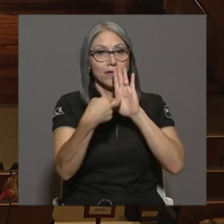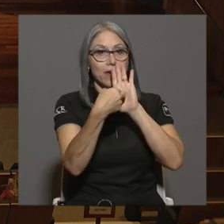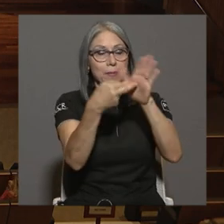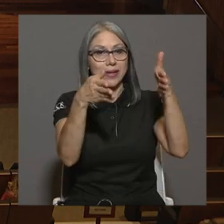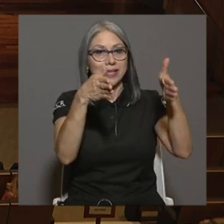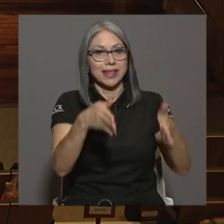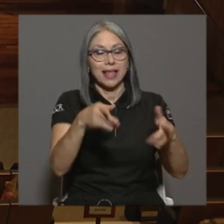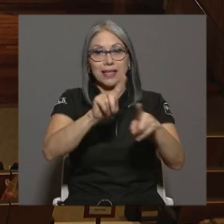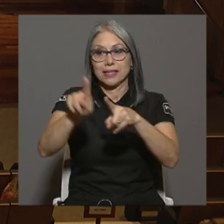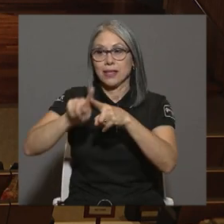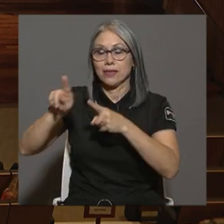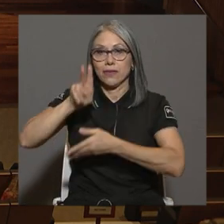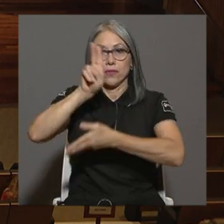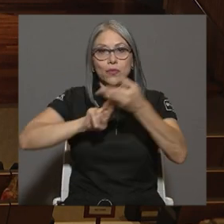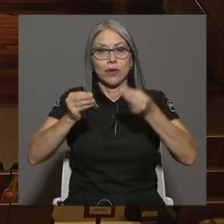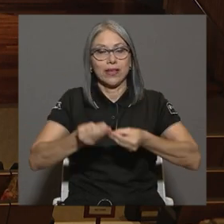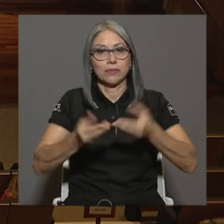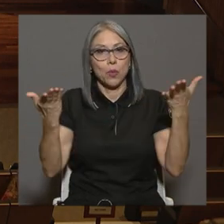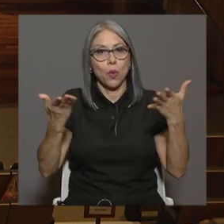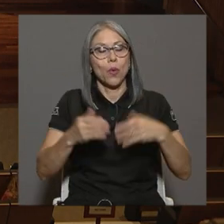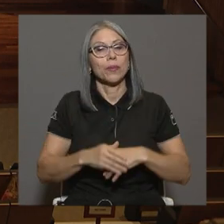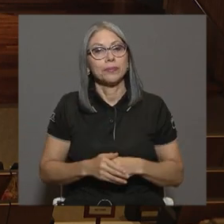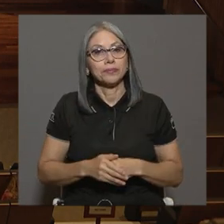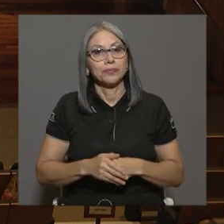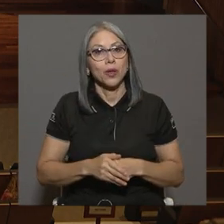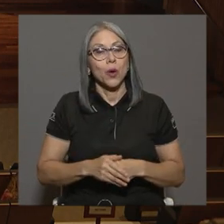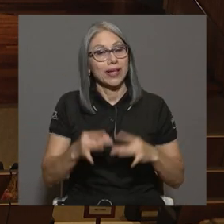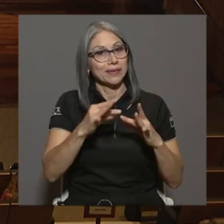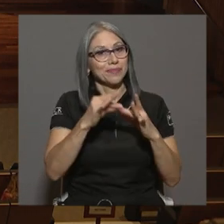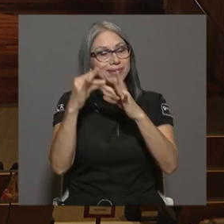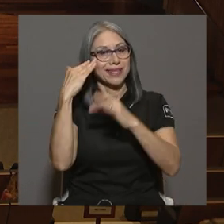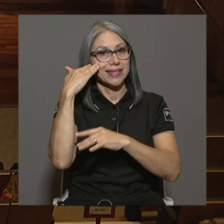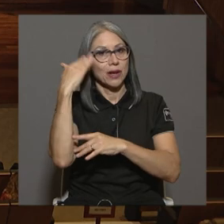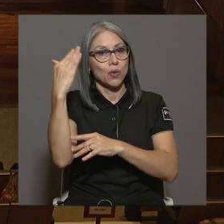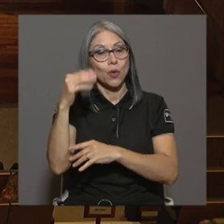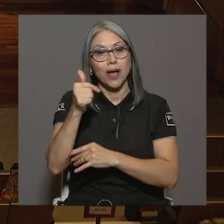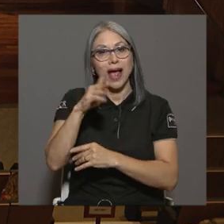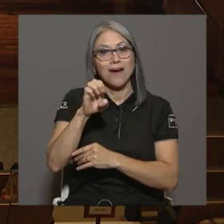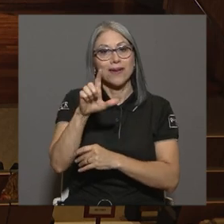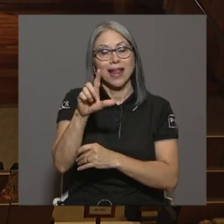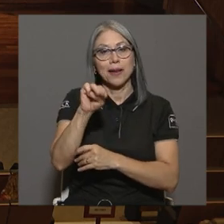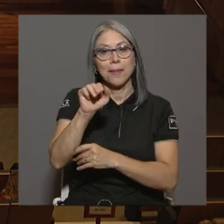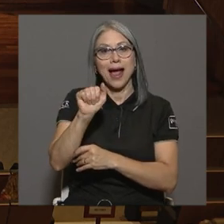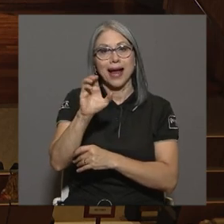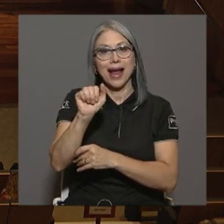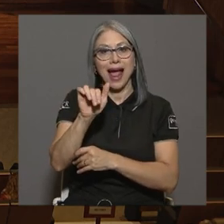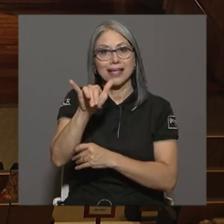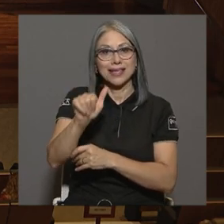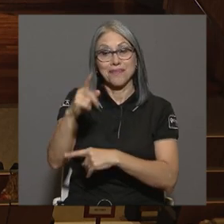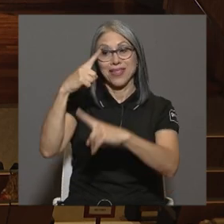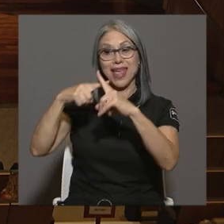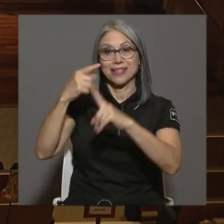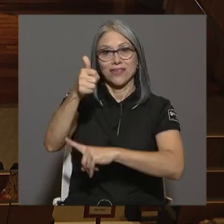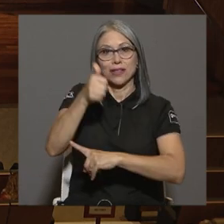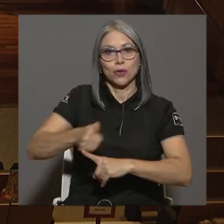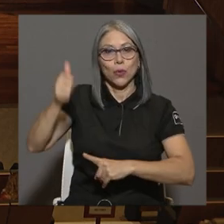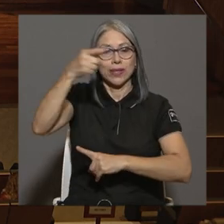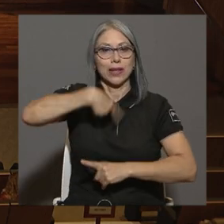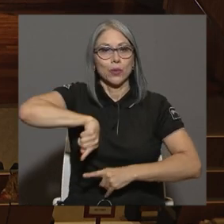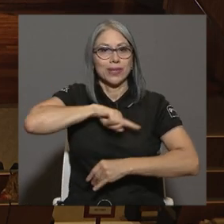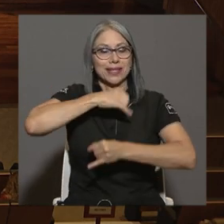representantes de las universidades públicas. Cordial saludo para don Gabriel Macaya, exrector de nuestra